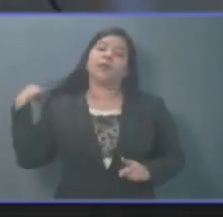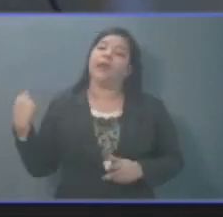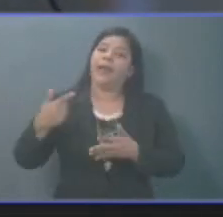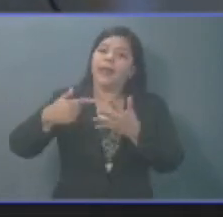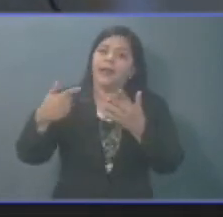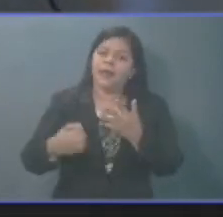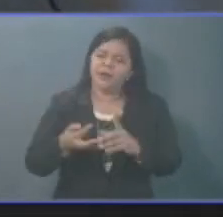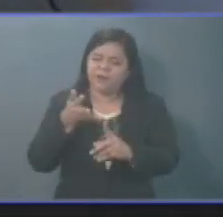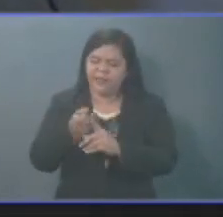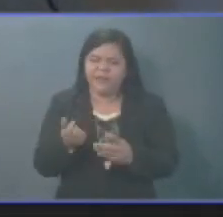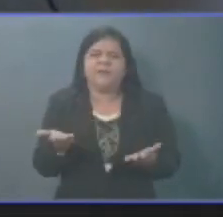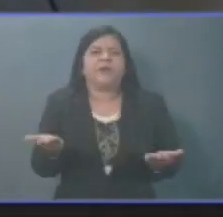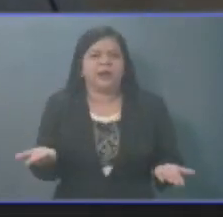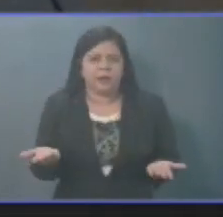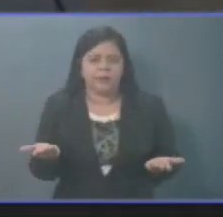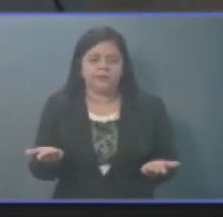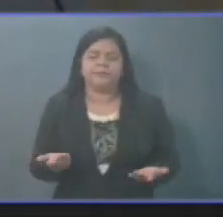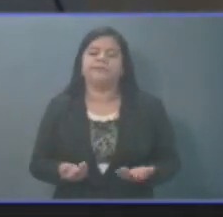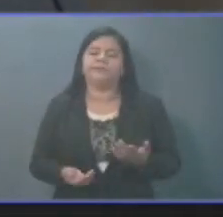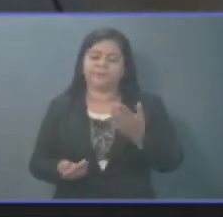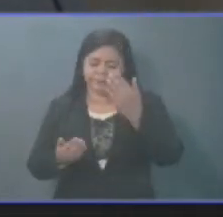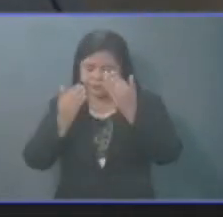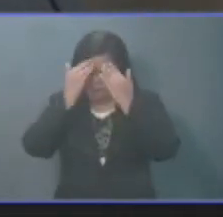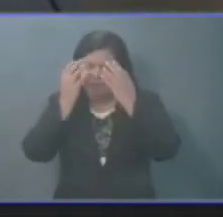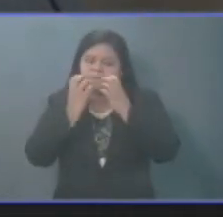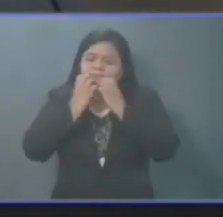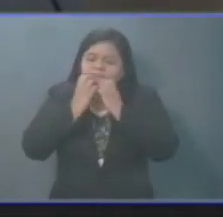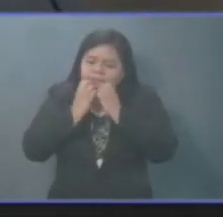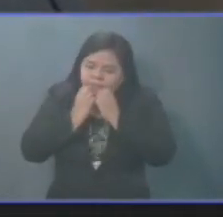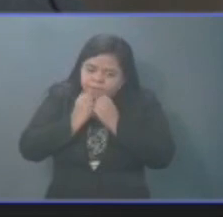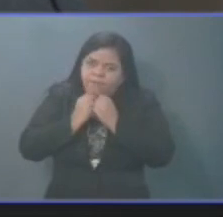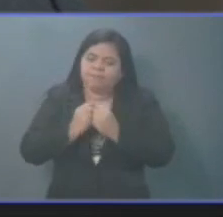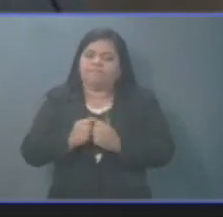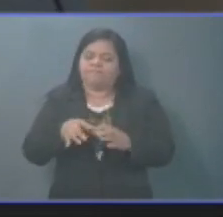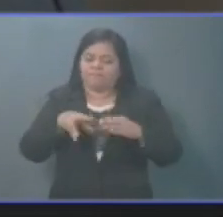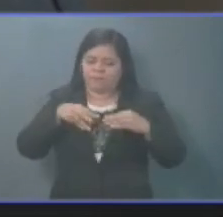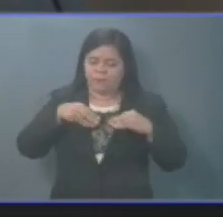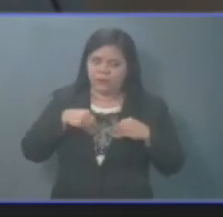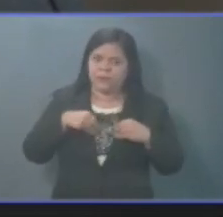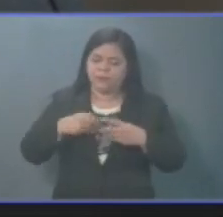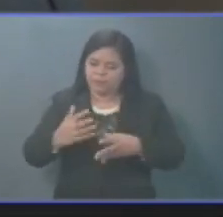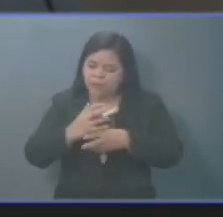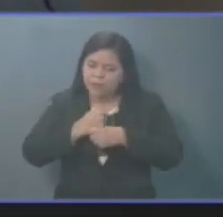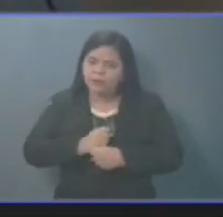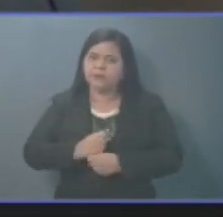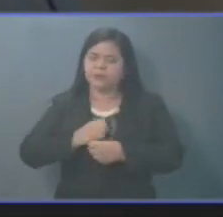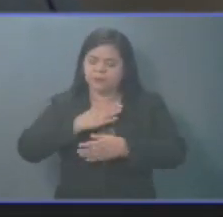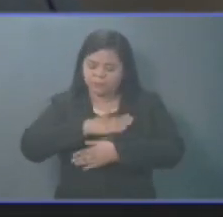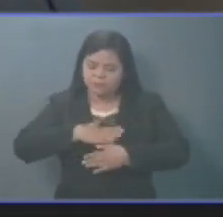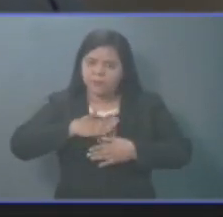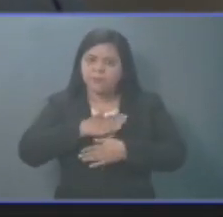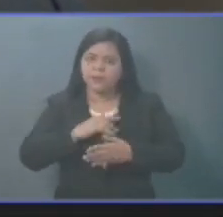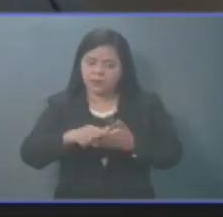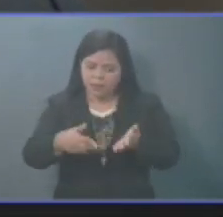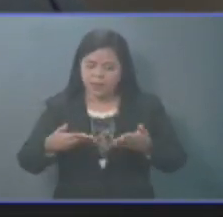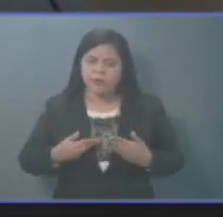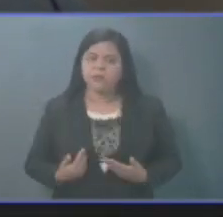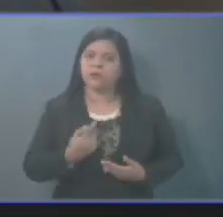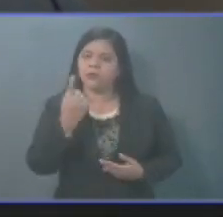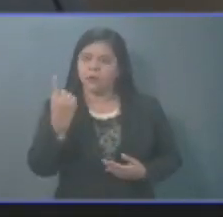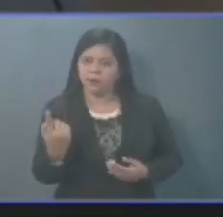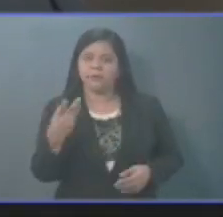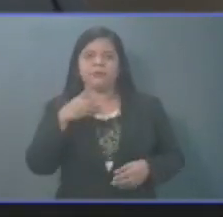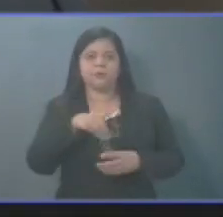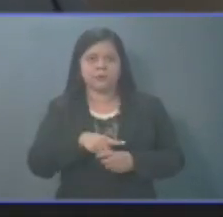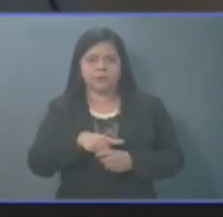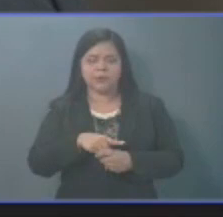presente ley tiene por objeto reconocer, proteger y garantizar el ejercicio y disfrute pleno de los derechos de las personas con